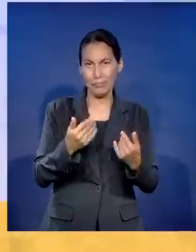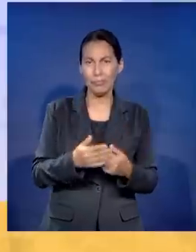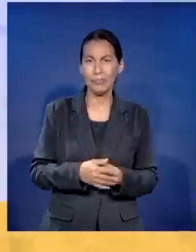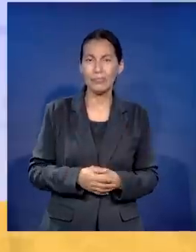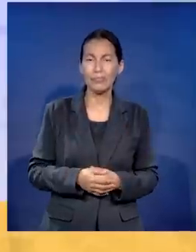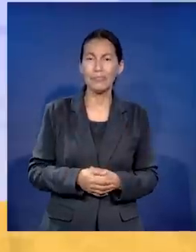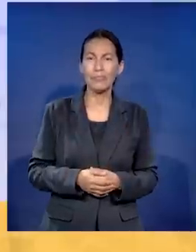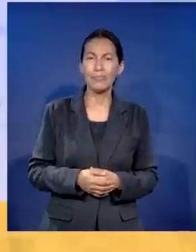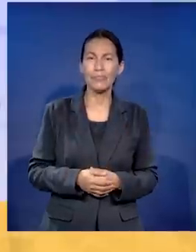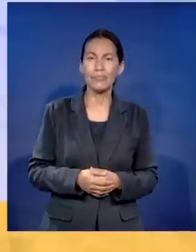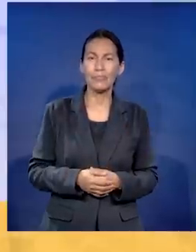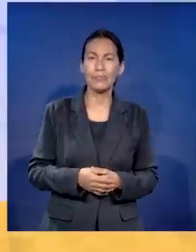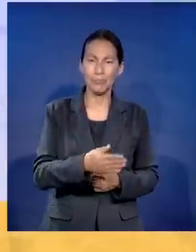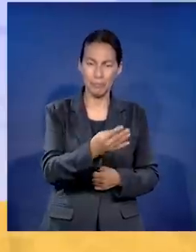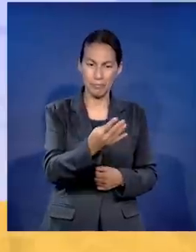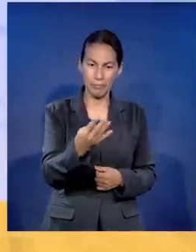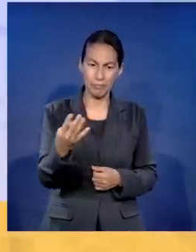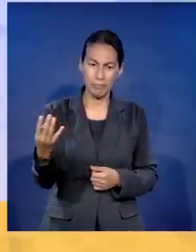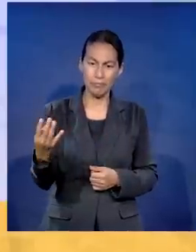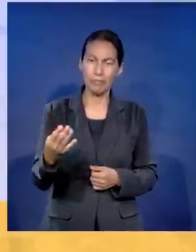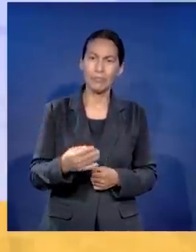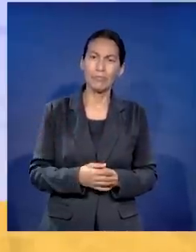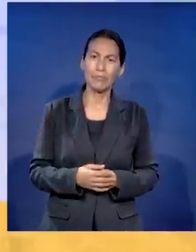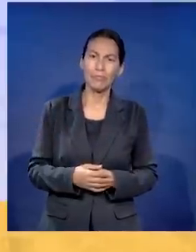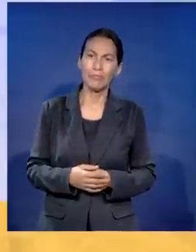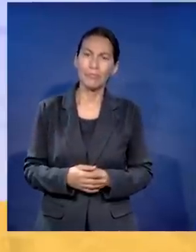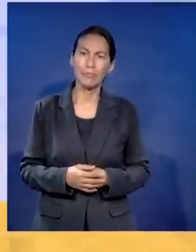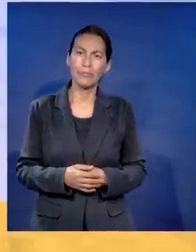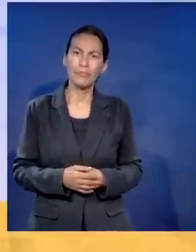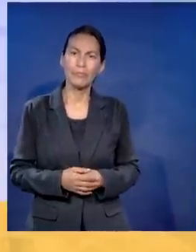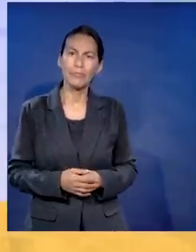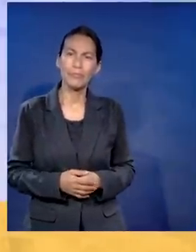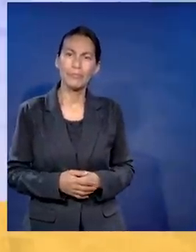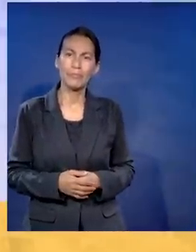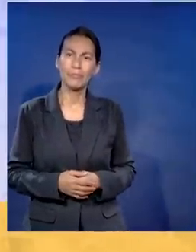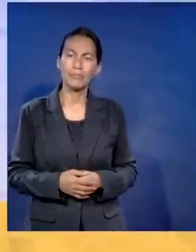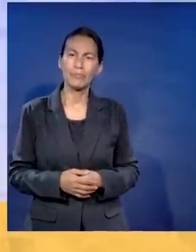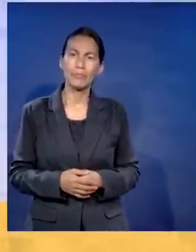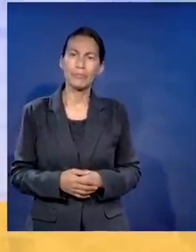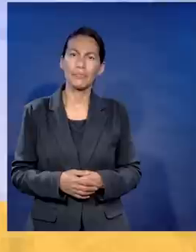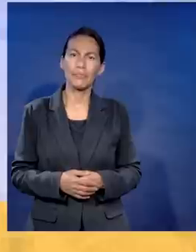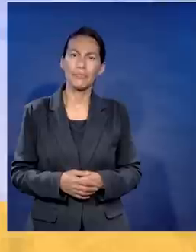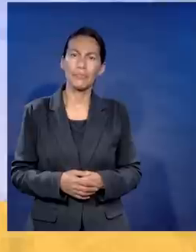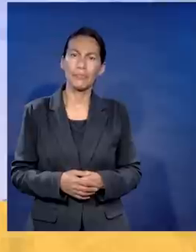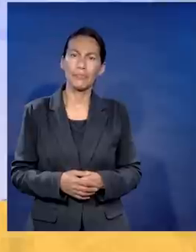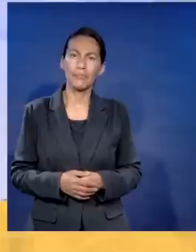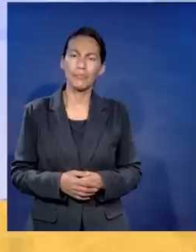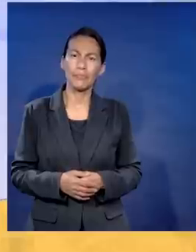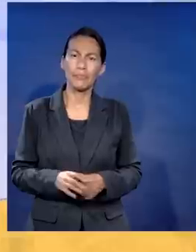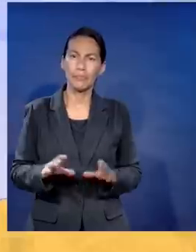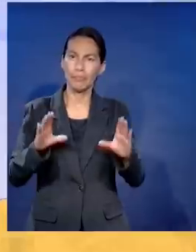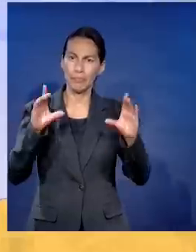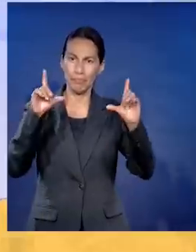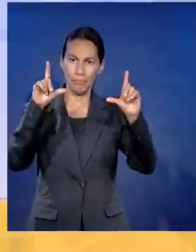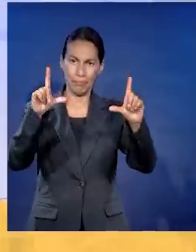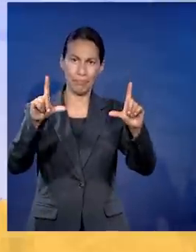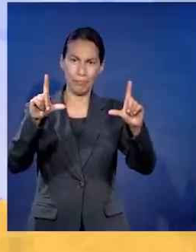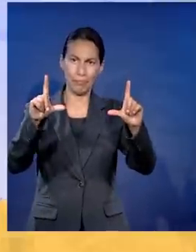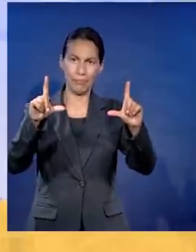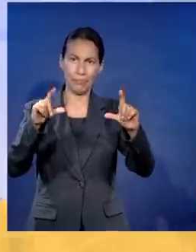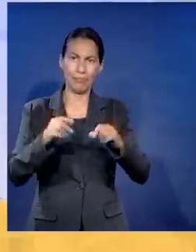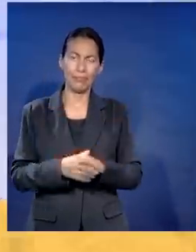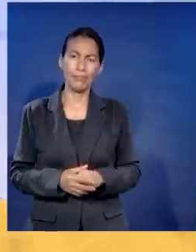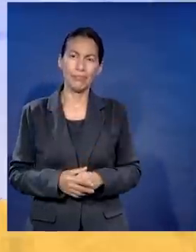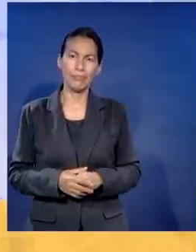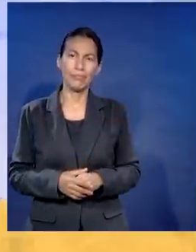y voy a pedir que vengan por favor se coloquen aquí lo más espaciados que puedan y muestren su cartel